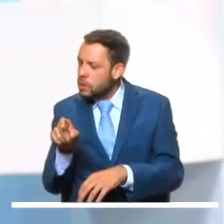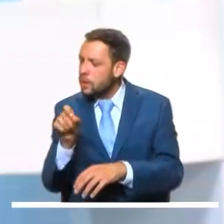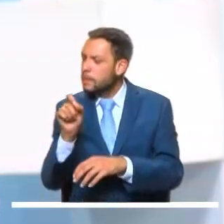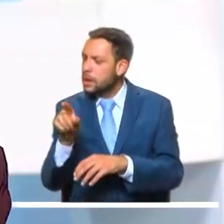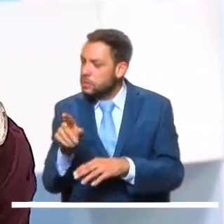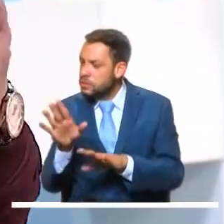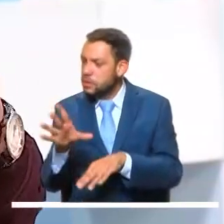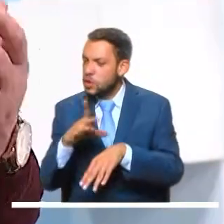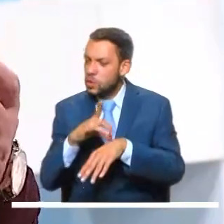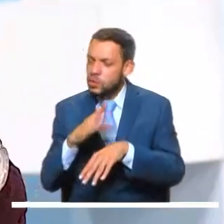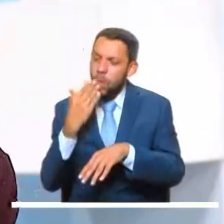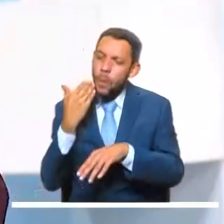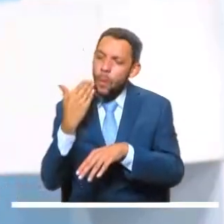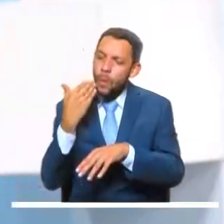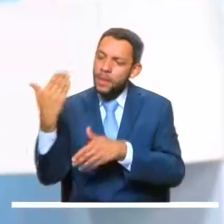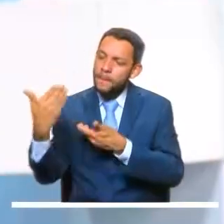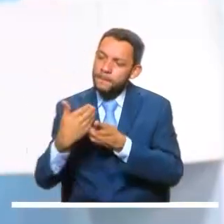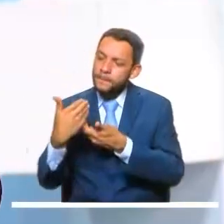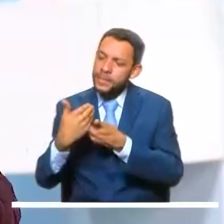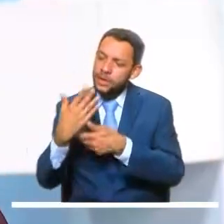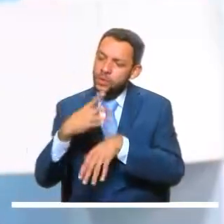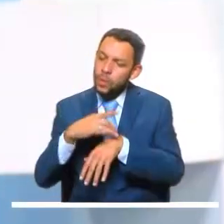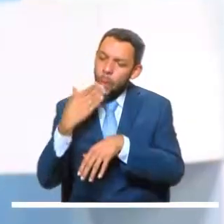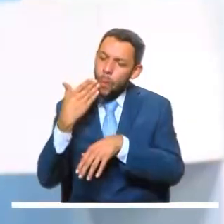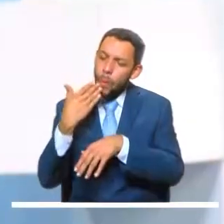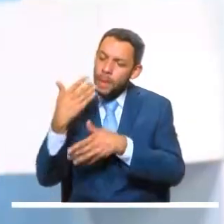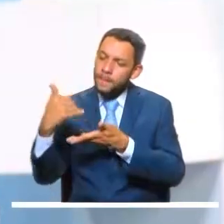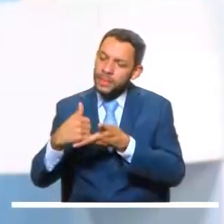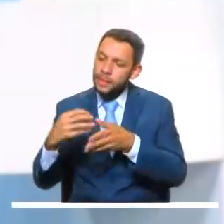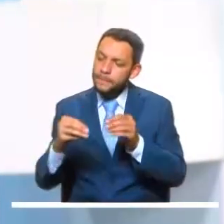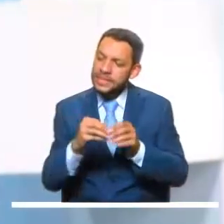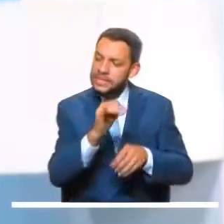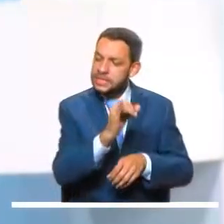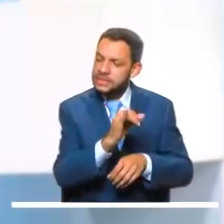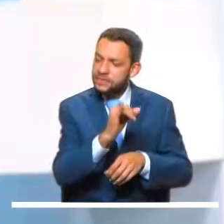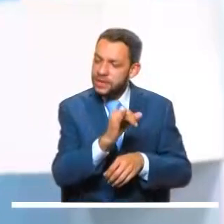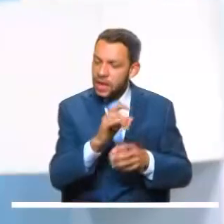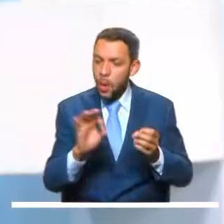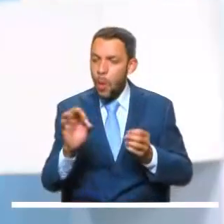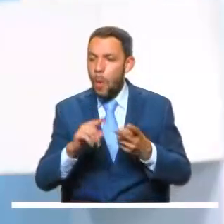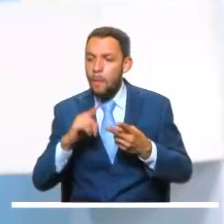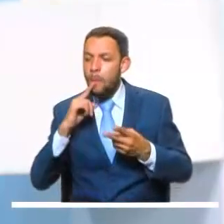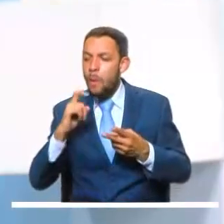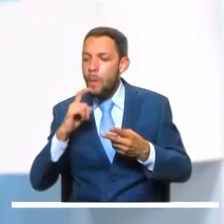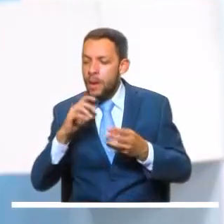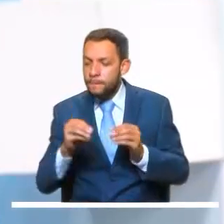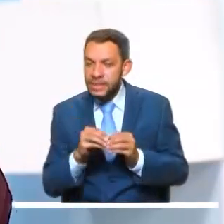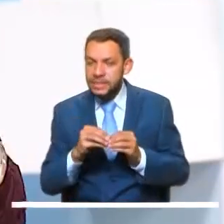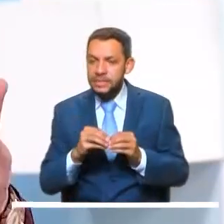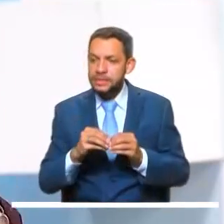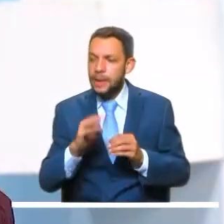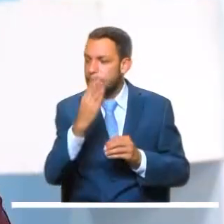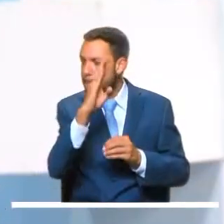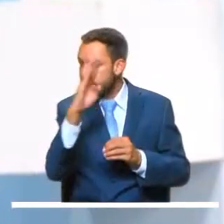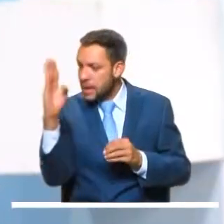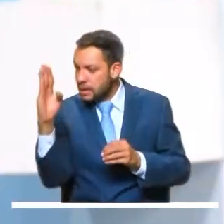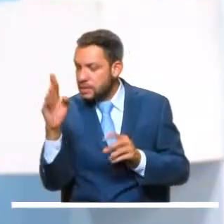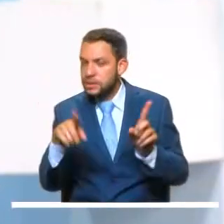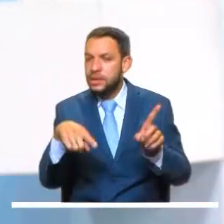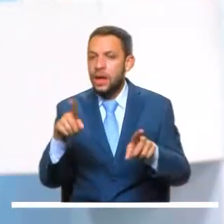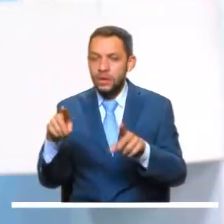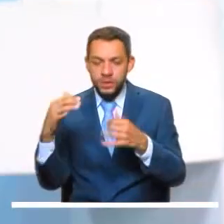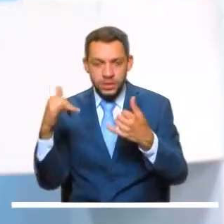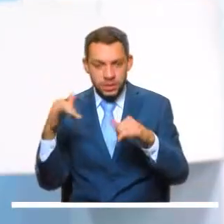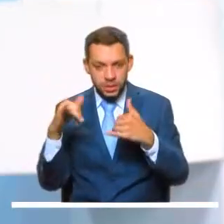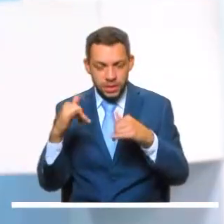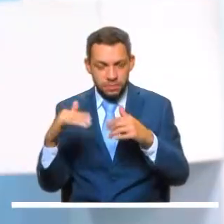doctor rojas cuando va a venir a mi ciudad cuando va a venir a ibagué cuándo va a ir ao cara manga a la costa barranquilla en algunas partes estará